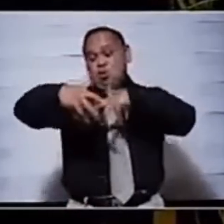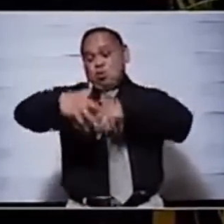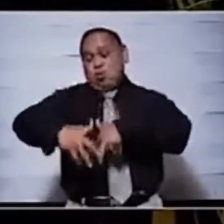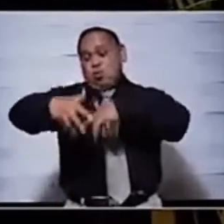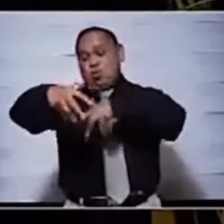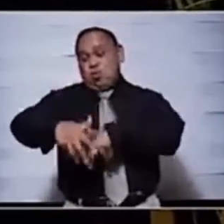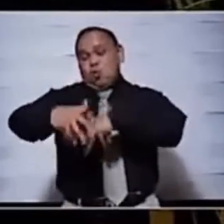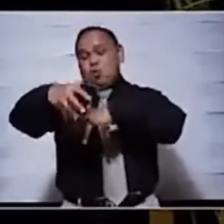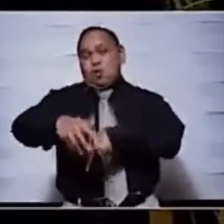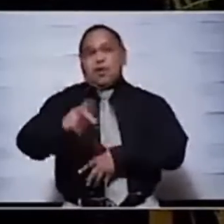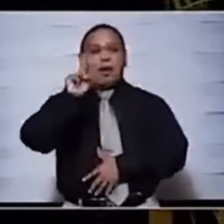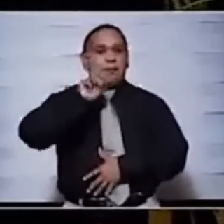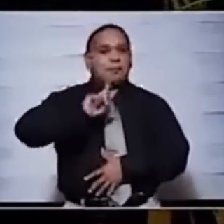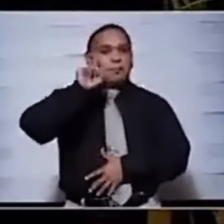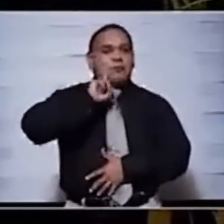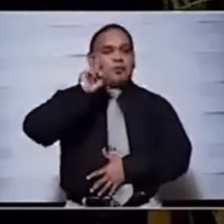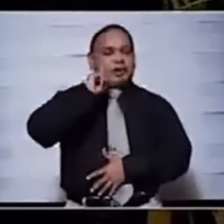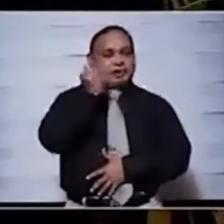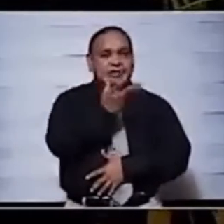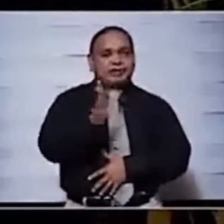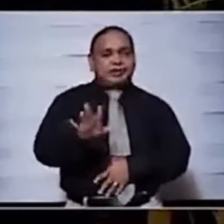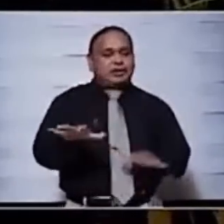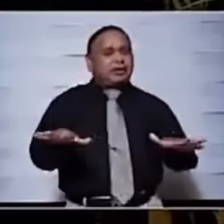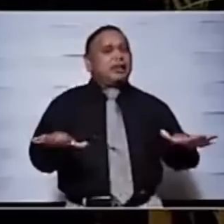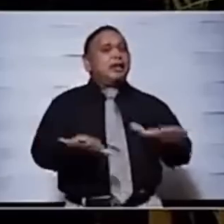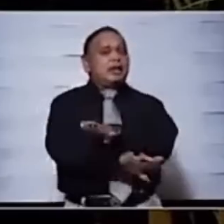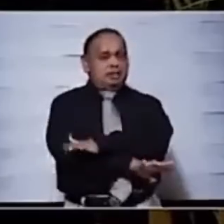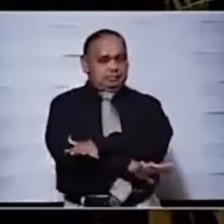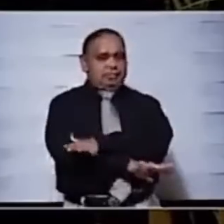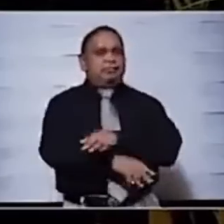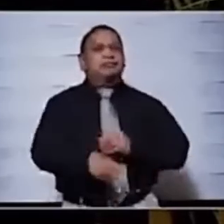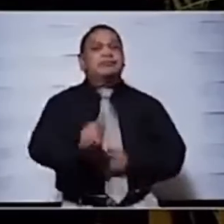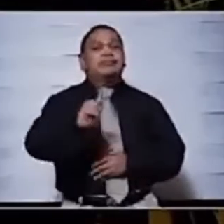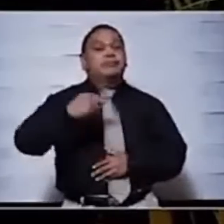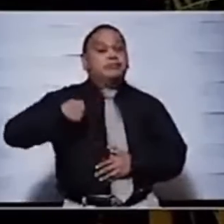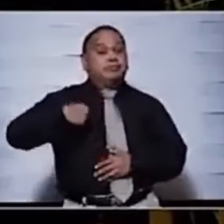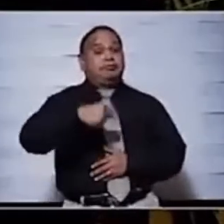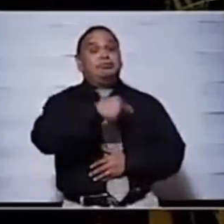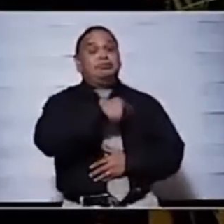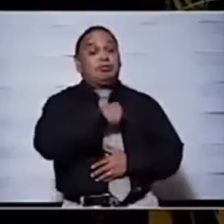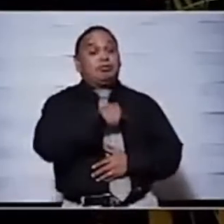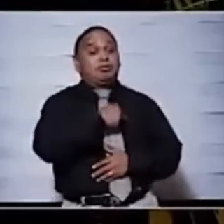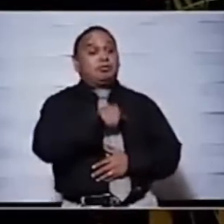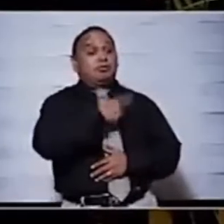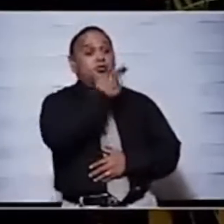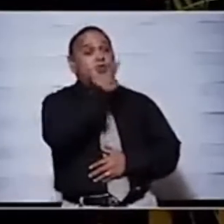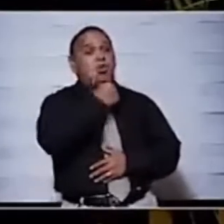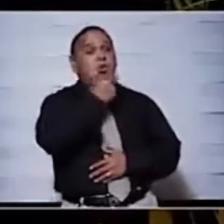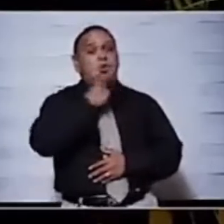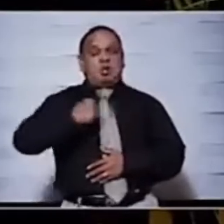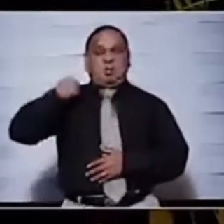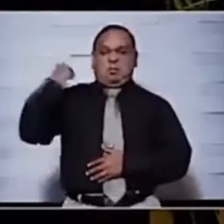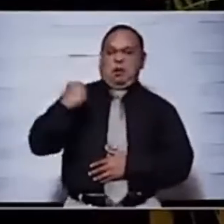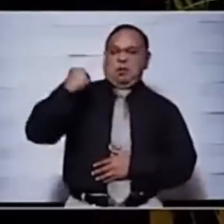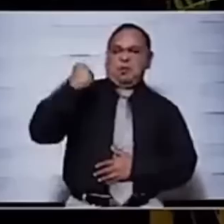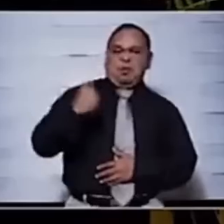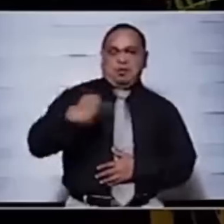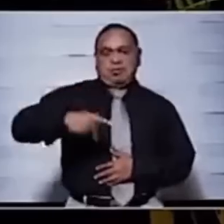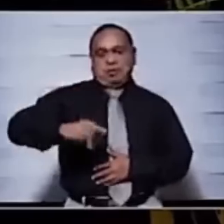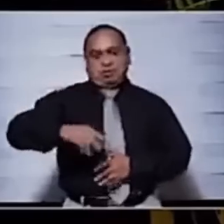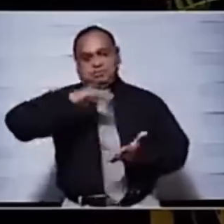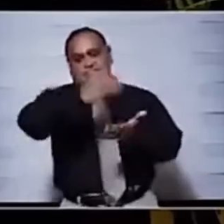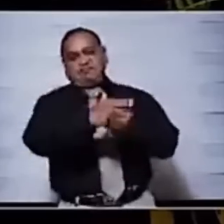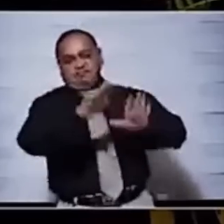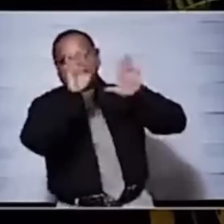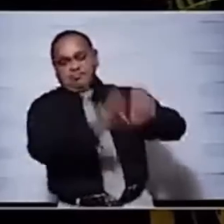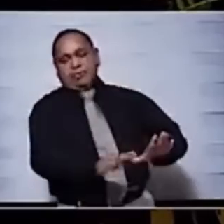cambiando a la nación, sin lugar a dudas. Tenemos que combatir al machismo, sin lugar a dudas tenemos que combatir estas lógicas